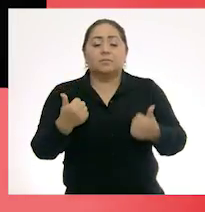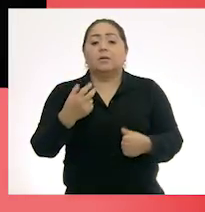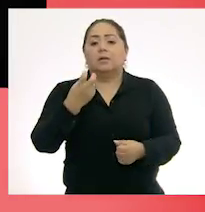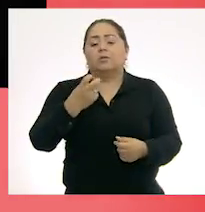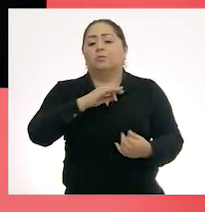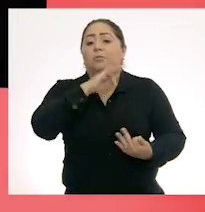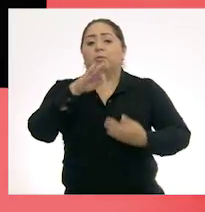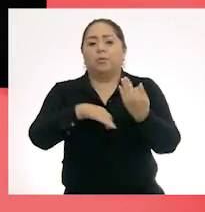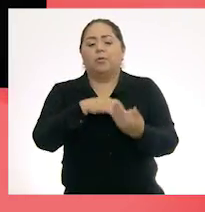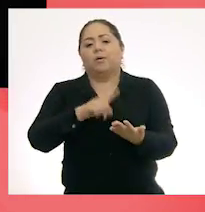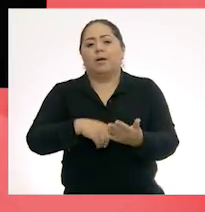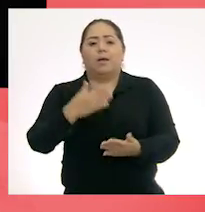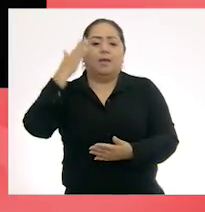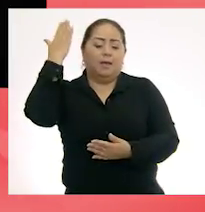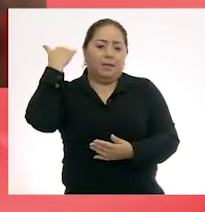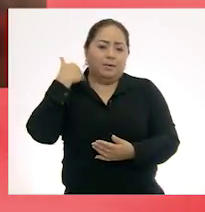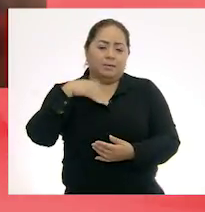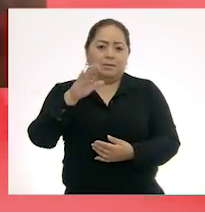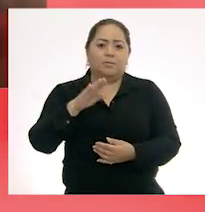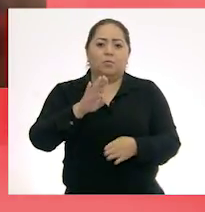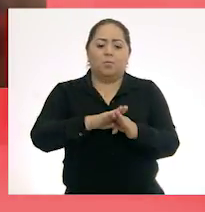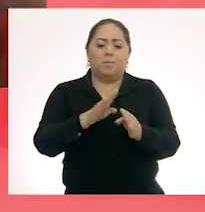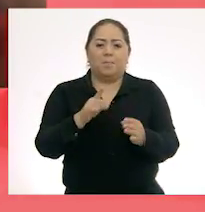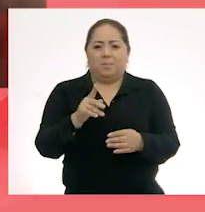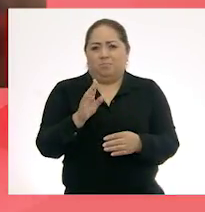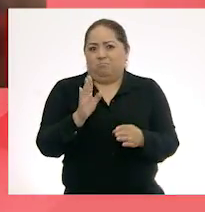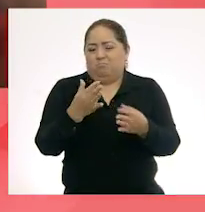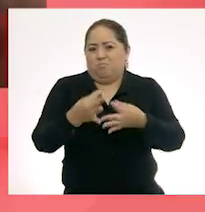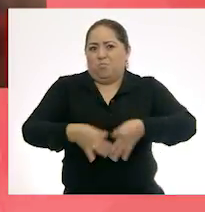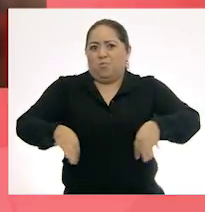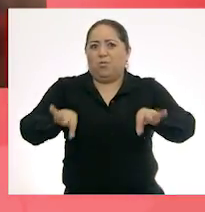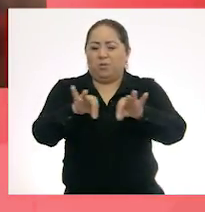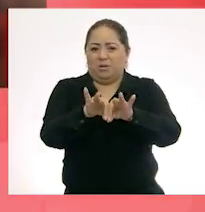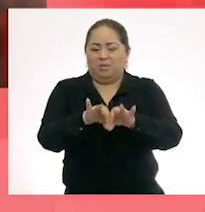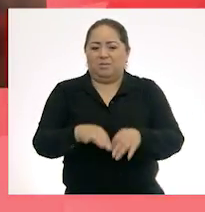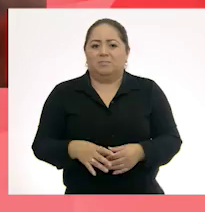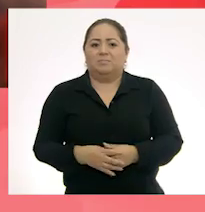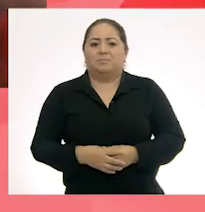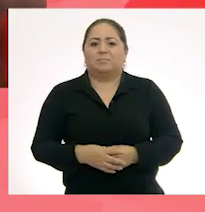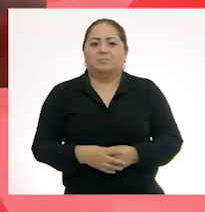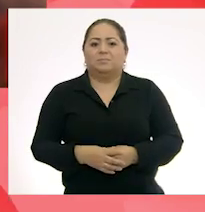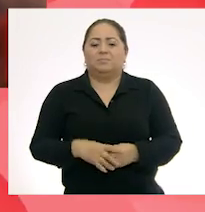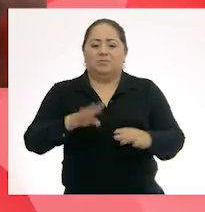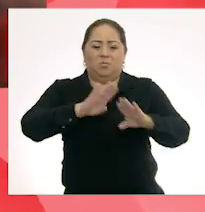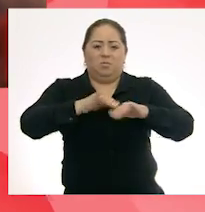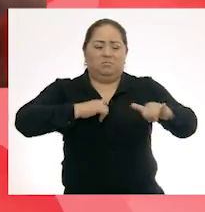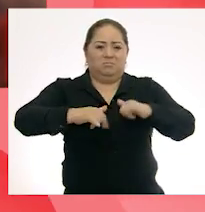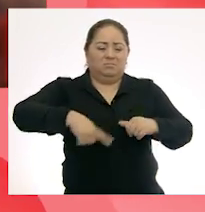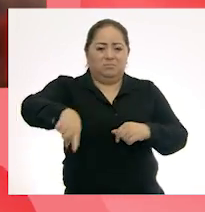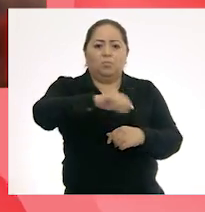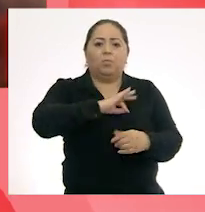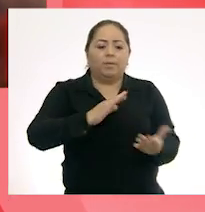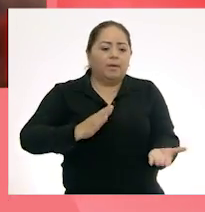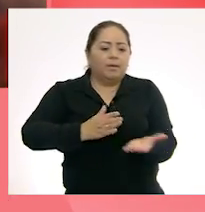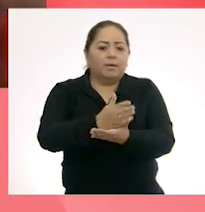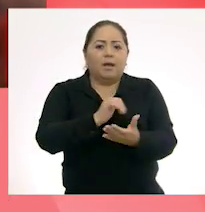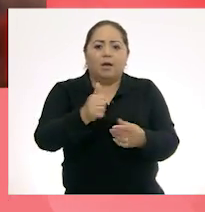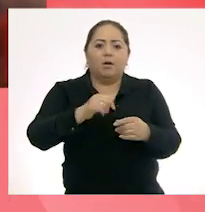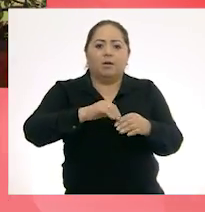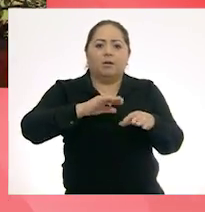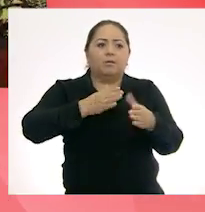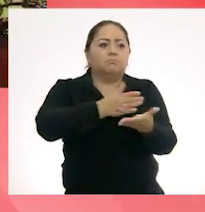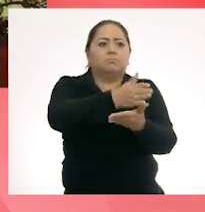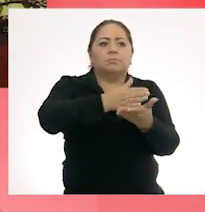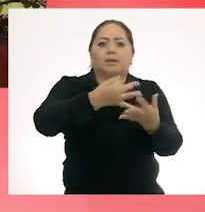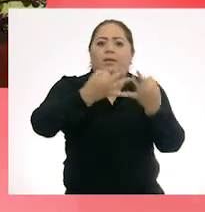Entonces prácticamente ese era el papel que jugaba, su posición estratégica geográficamente que permitía acceder hacia todo el